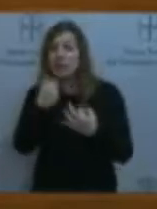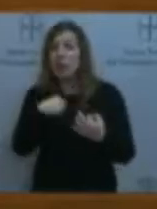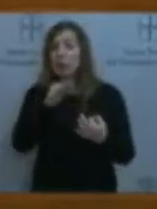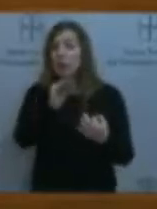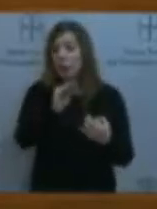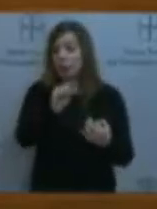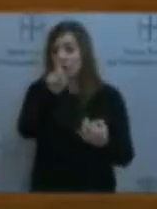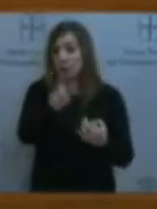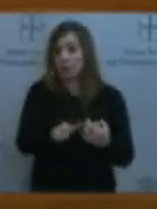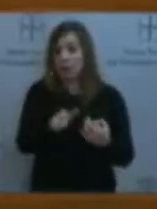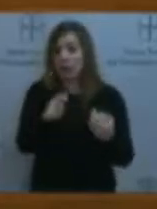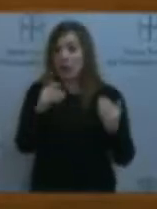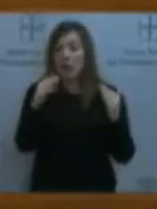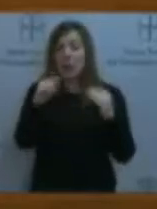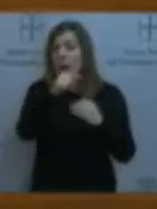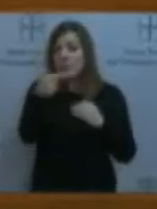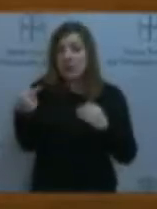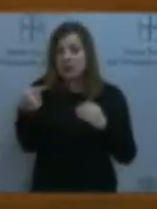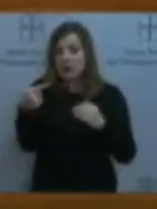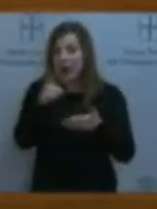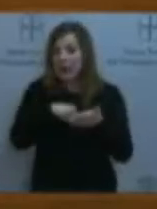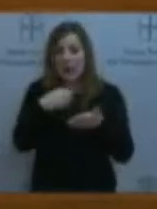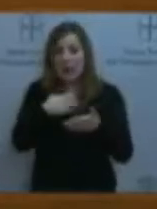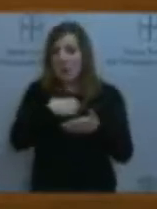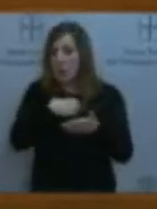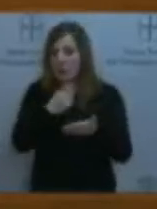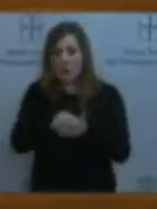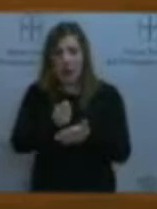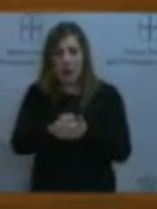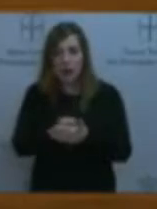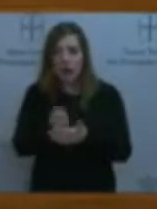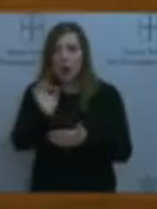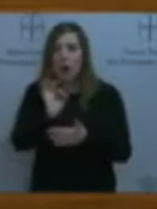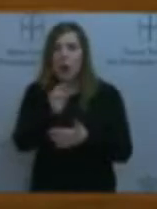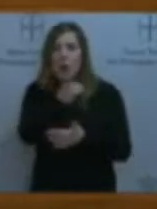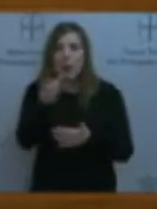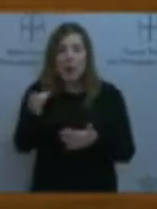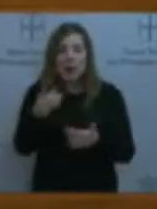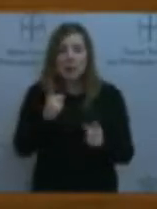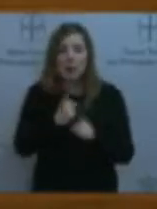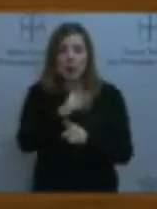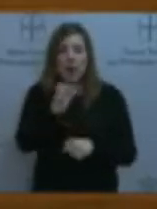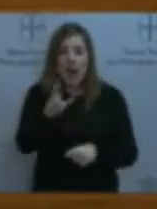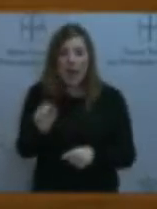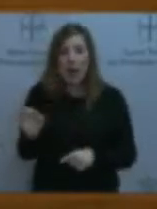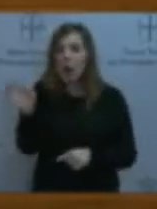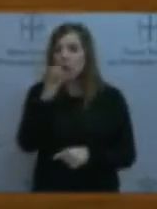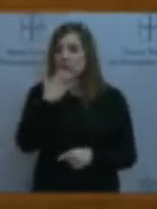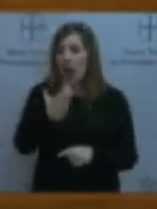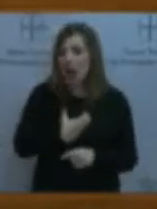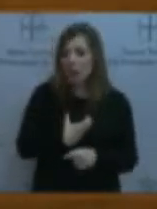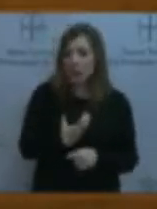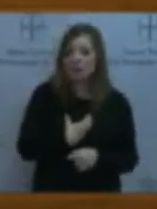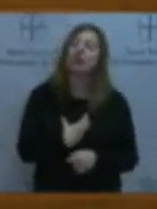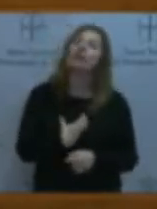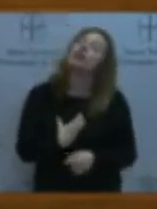que no abandona un piso que no puede pagar su alquiler, o si hay deudas contraídas con el ERA, y si hay ayuntamientos que tienen